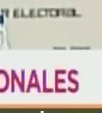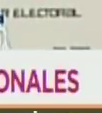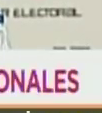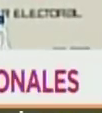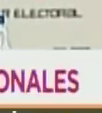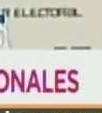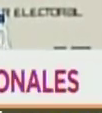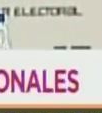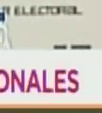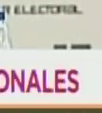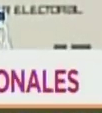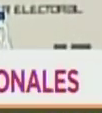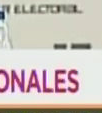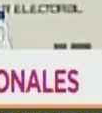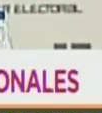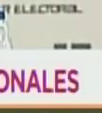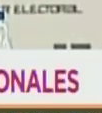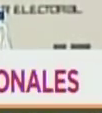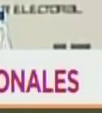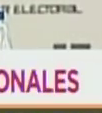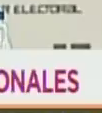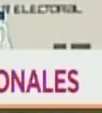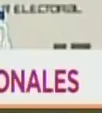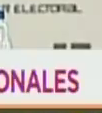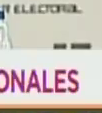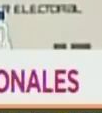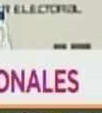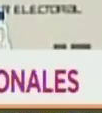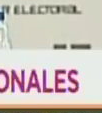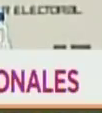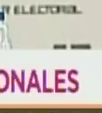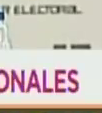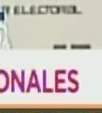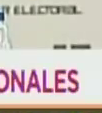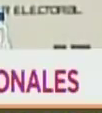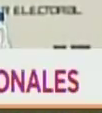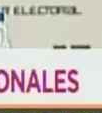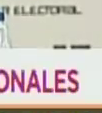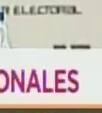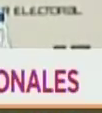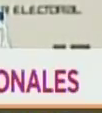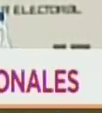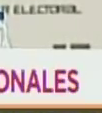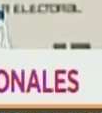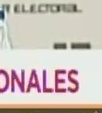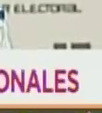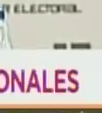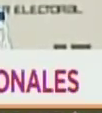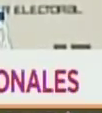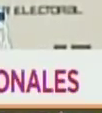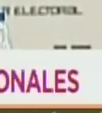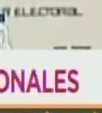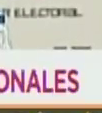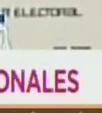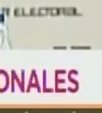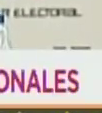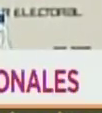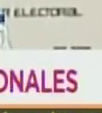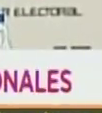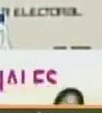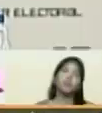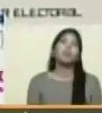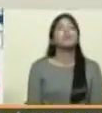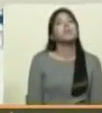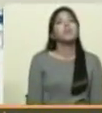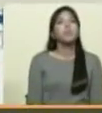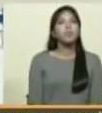cotidiano, porque no son pocas las oportunidades que ha tenido el pueblo de Venezuela para expresar su